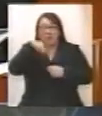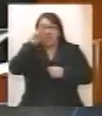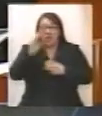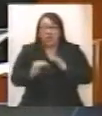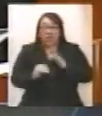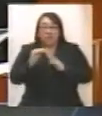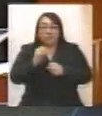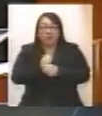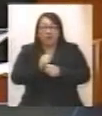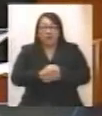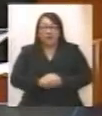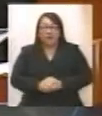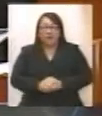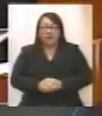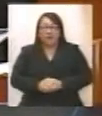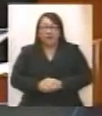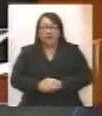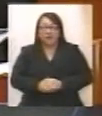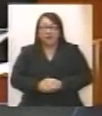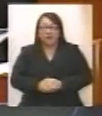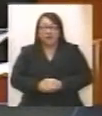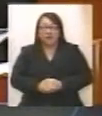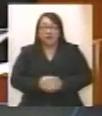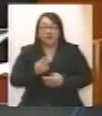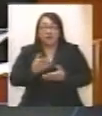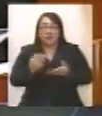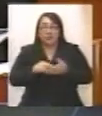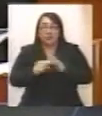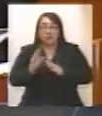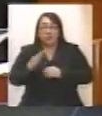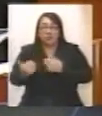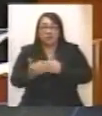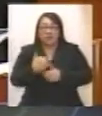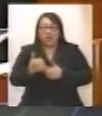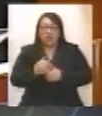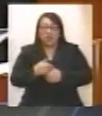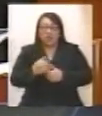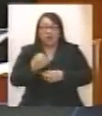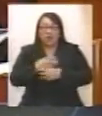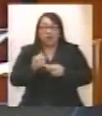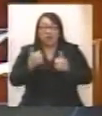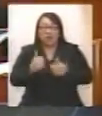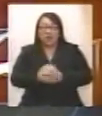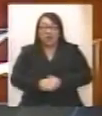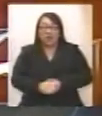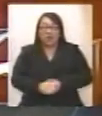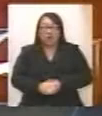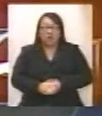elevando su productividad y de esta manera sus ingresos de manera sostenible.